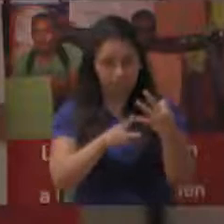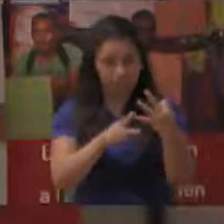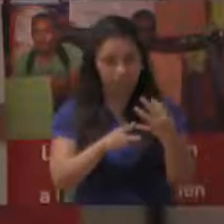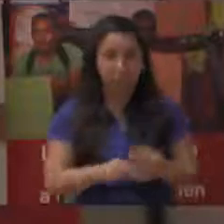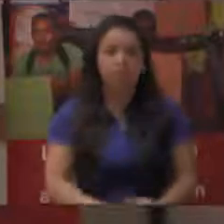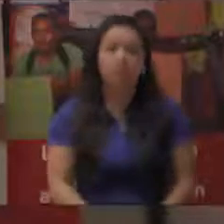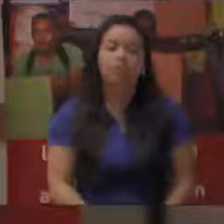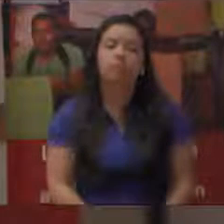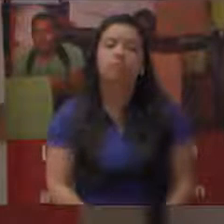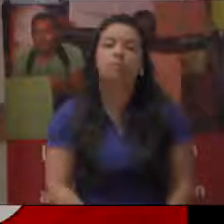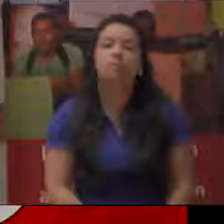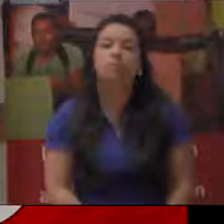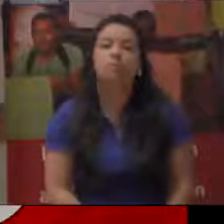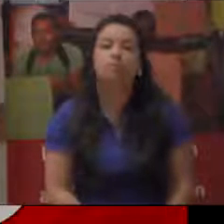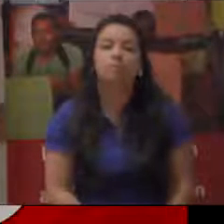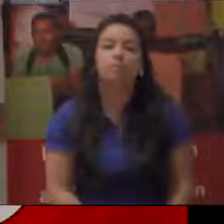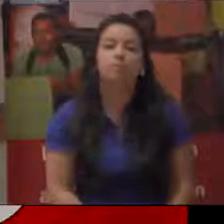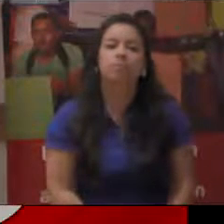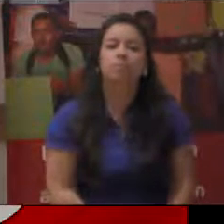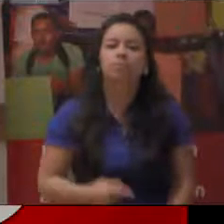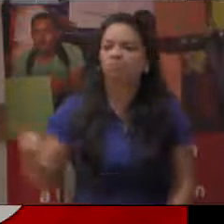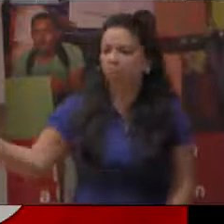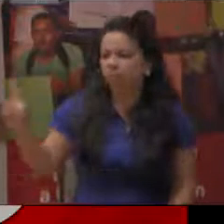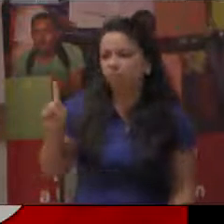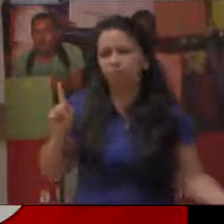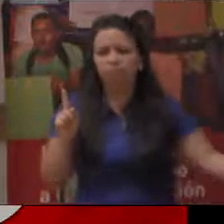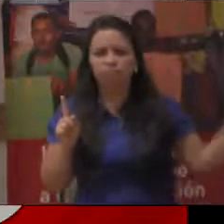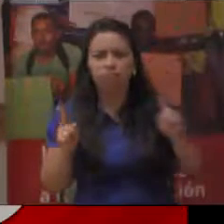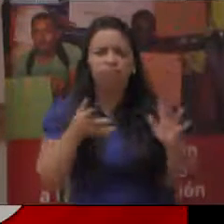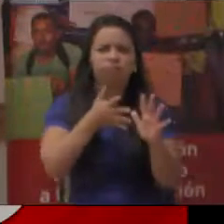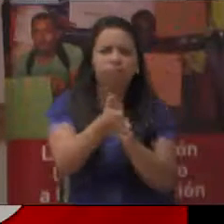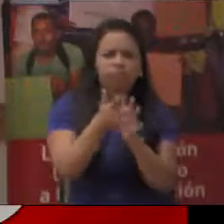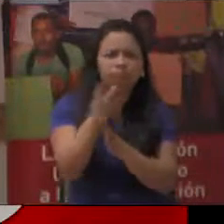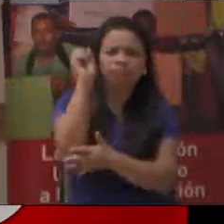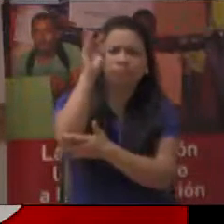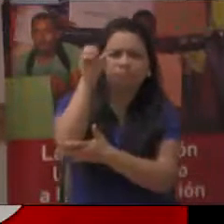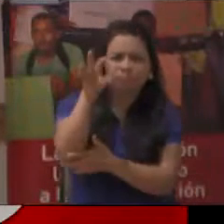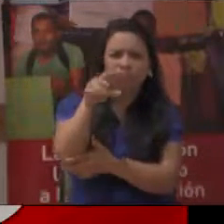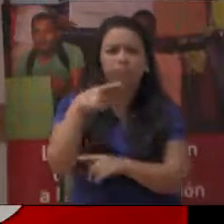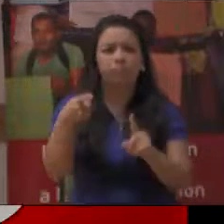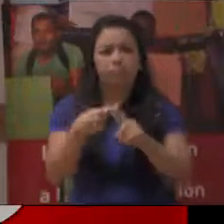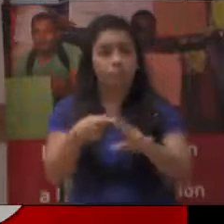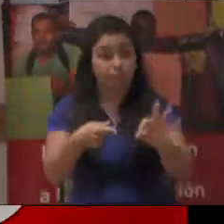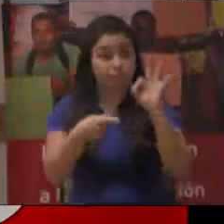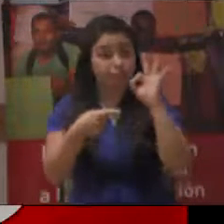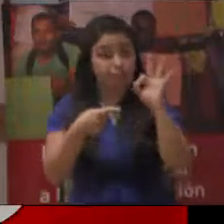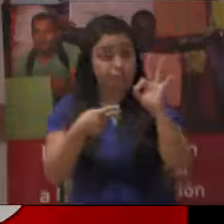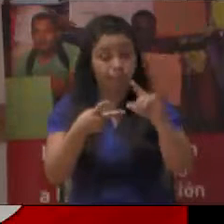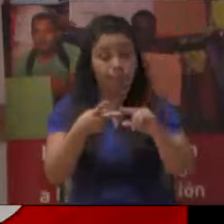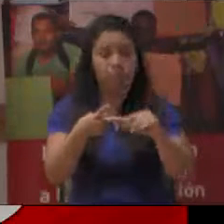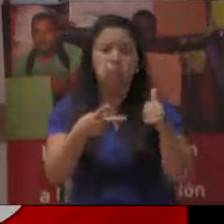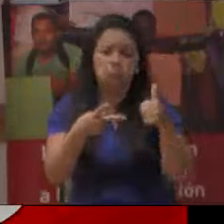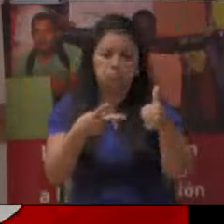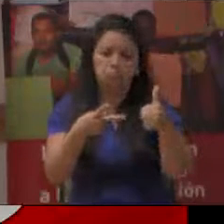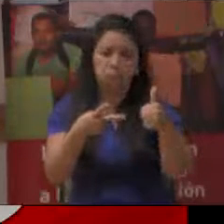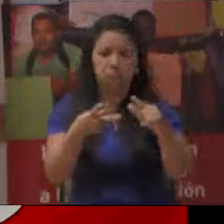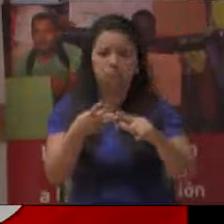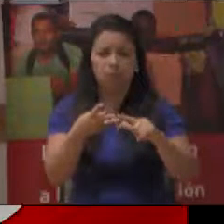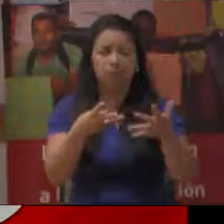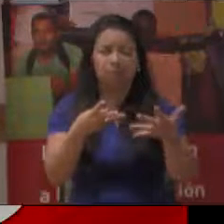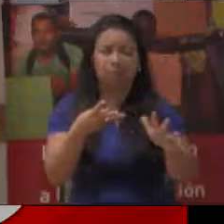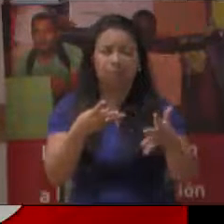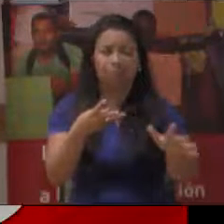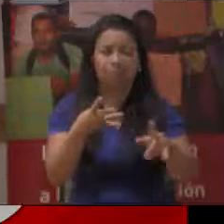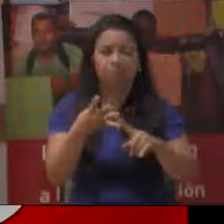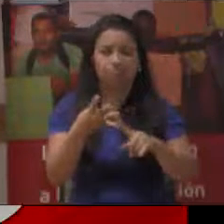¿Cómo califica la presentación de los temas durante la audiencia pública? 1, excelente. 2, bueno. 3,